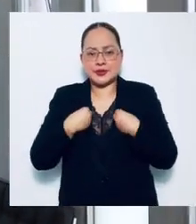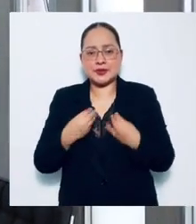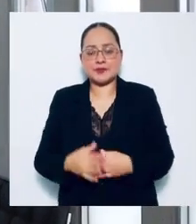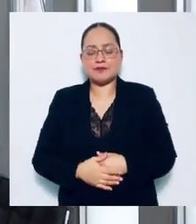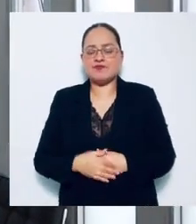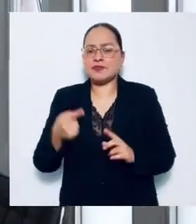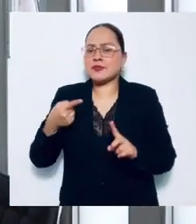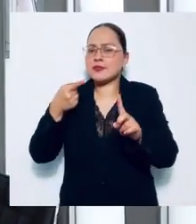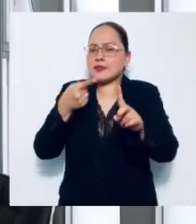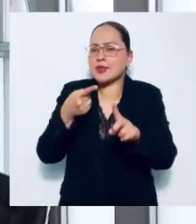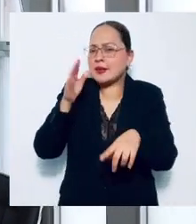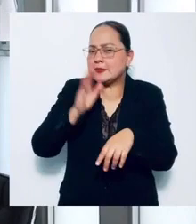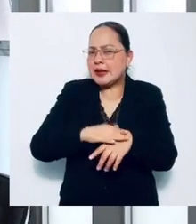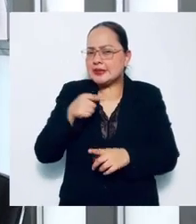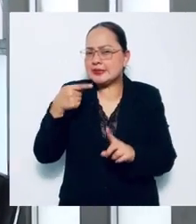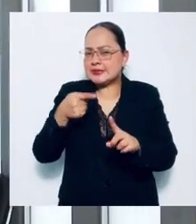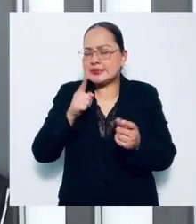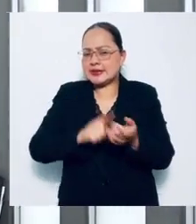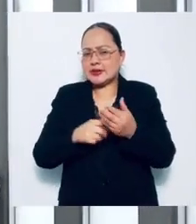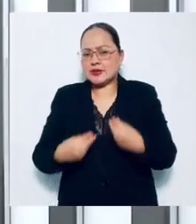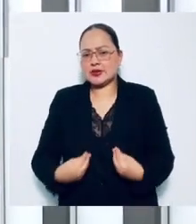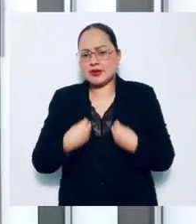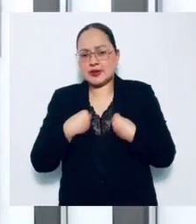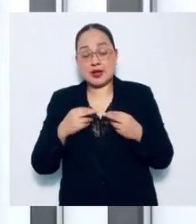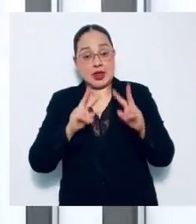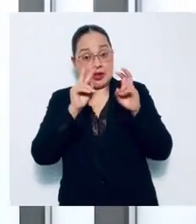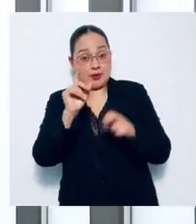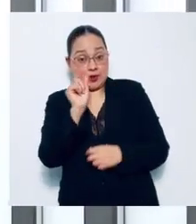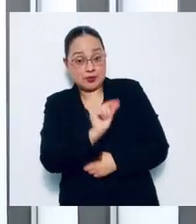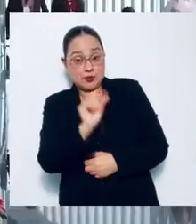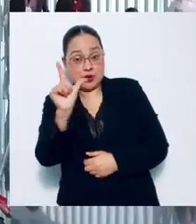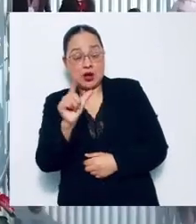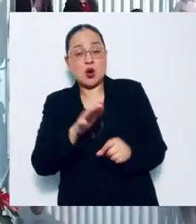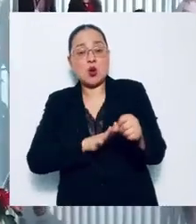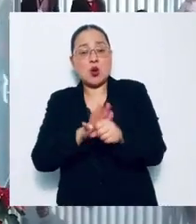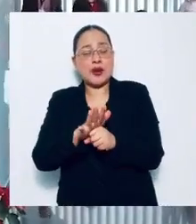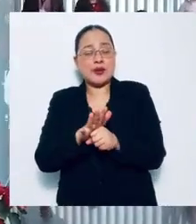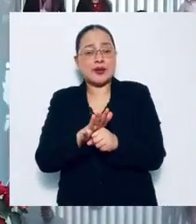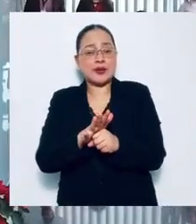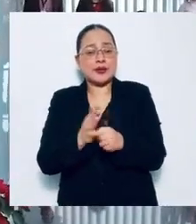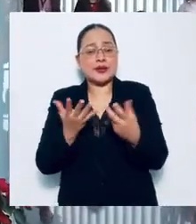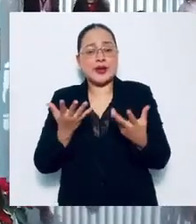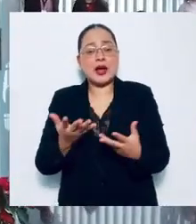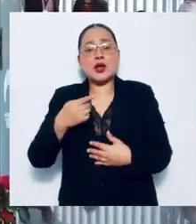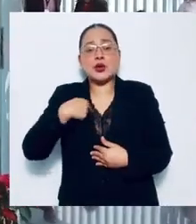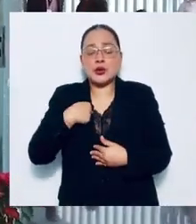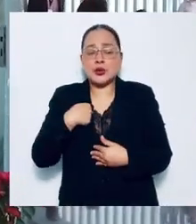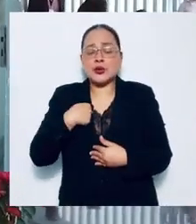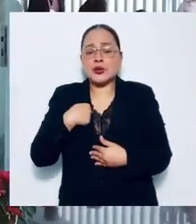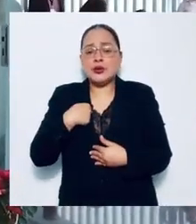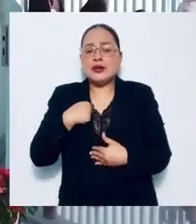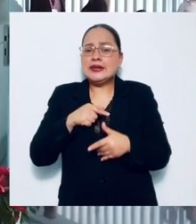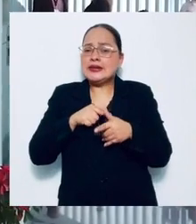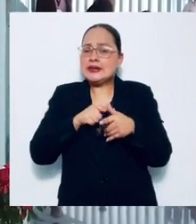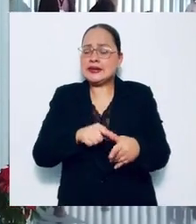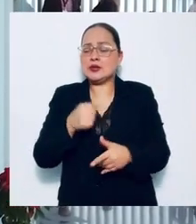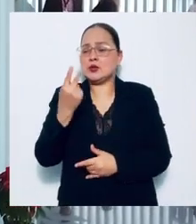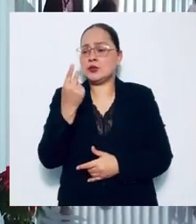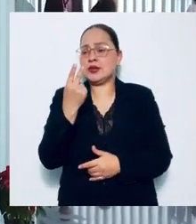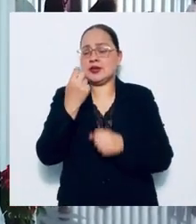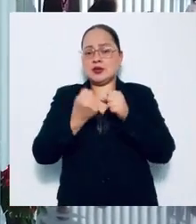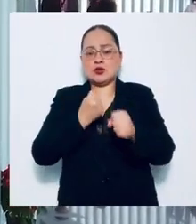El reto más grande, en términos profesionales, fue sostenerme